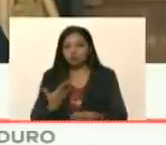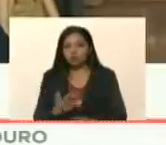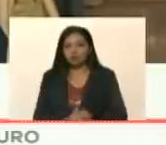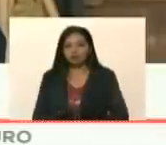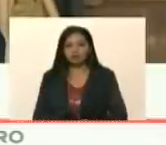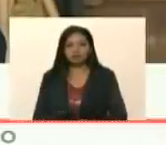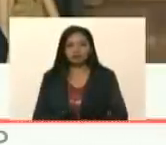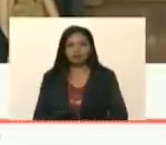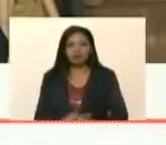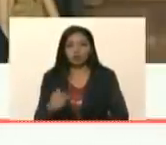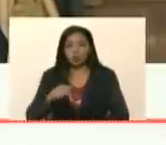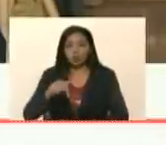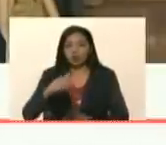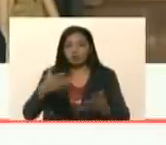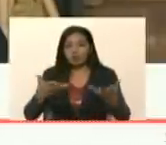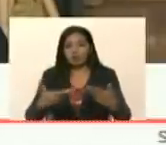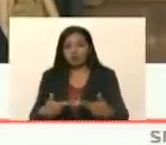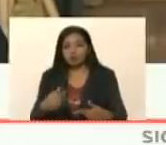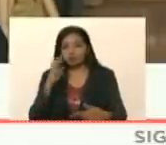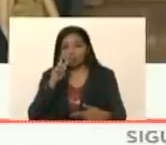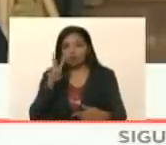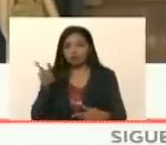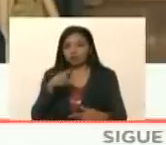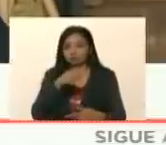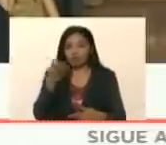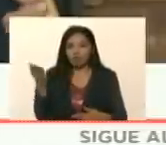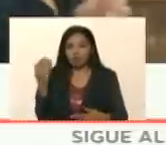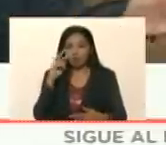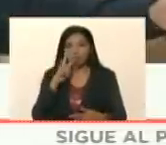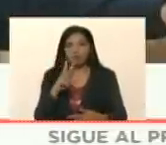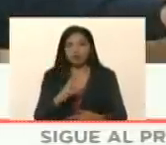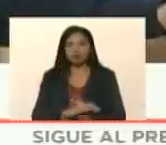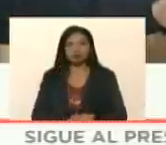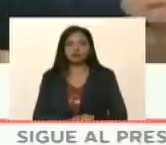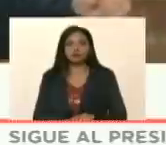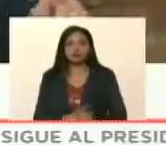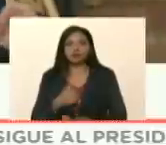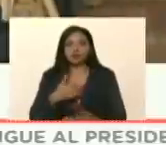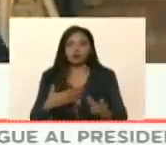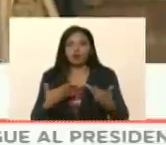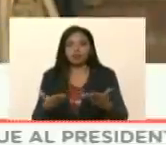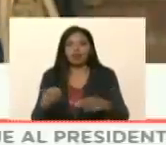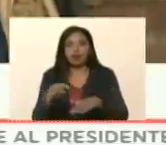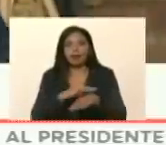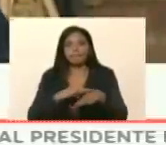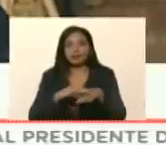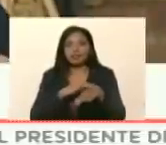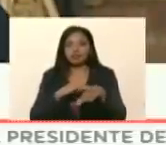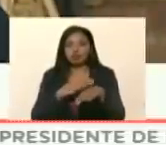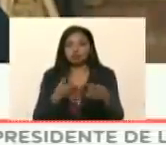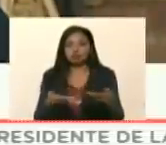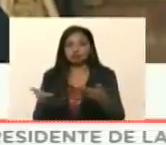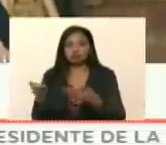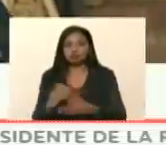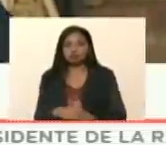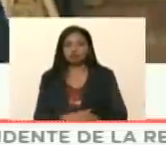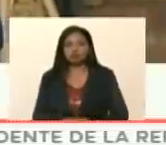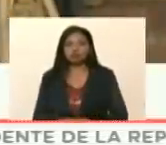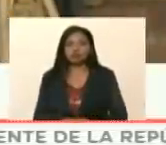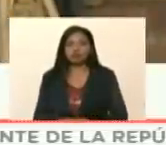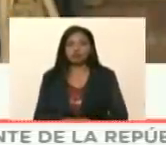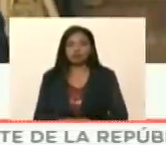él me regaló, por ejemplo, ustedes pueden ver, y yo esto se lo voy a dar al ministro. Me regaló,